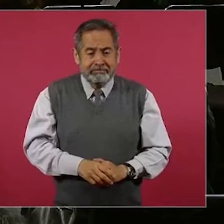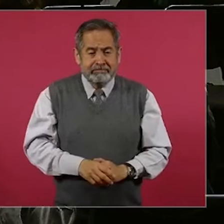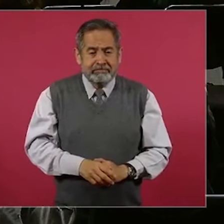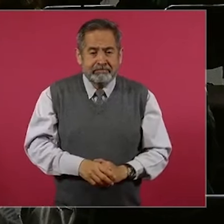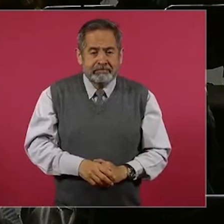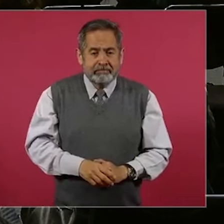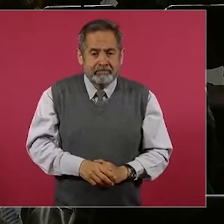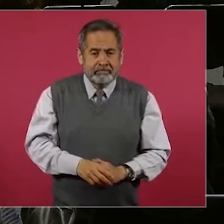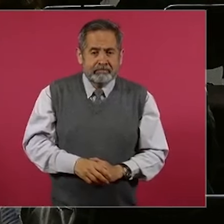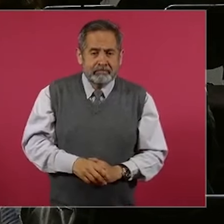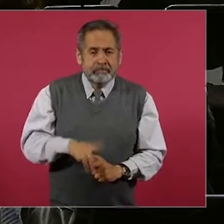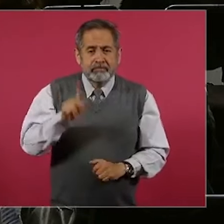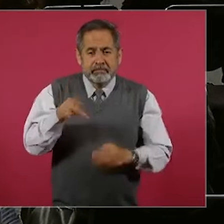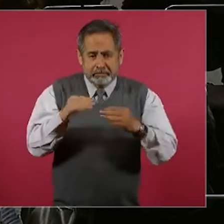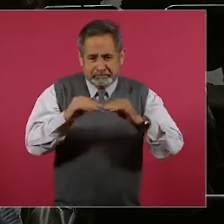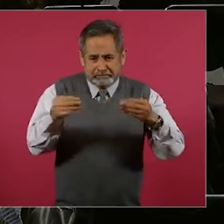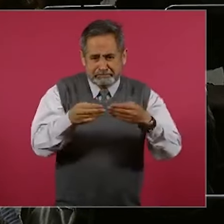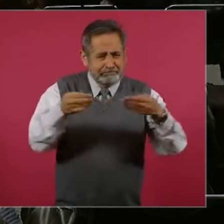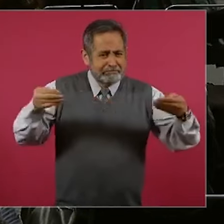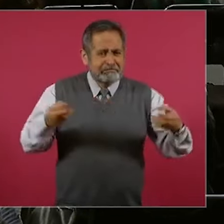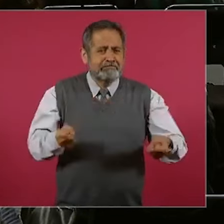Clinton, en kilómetros.